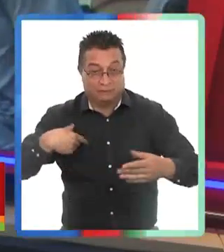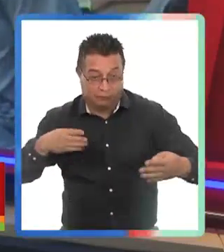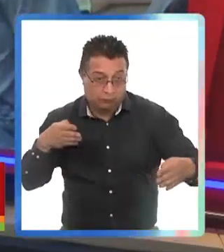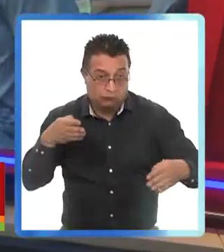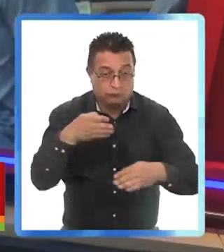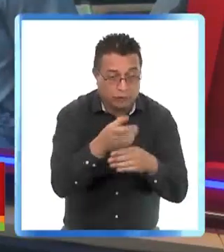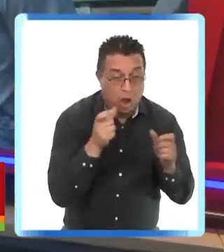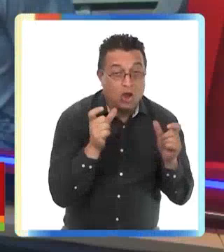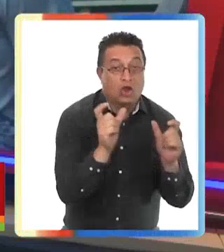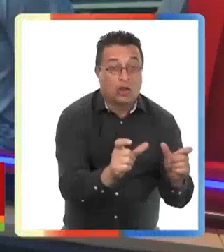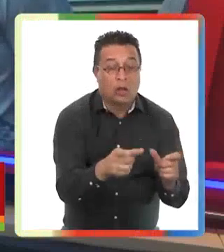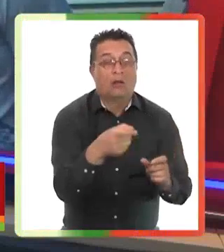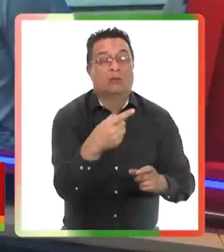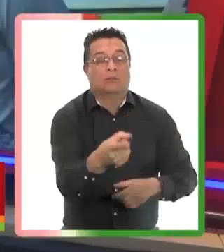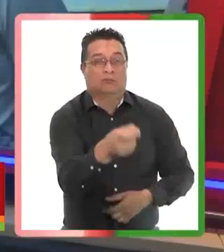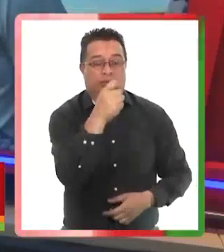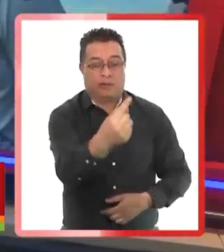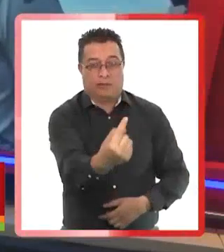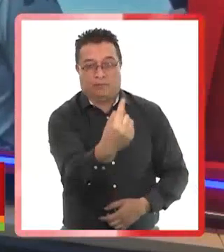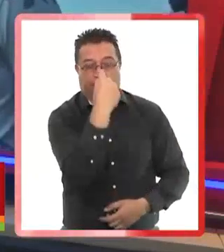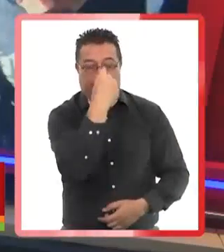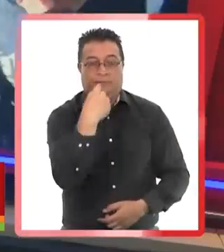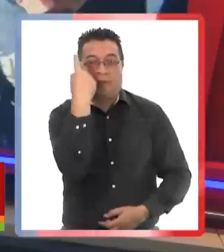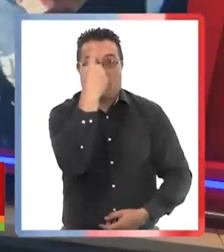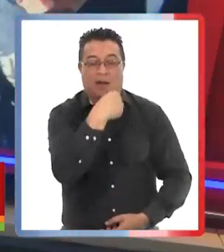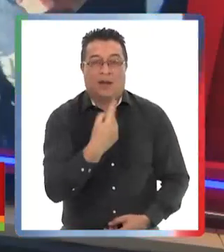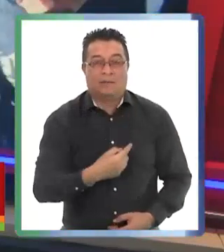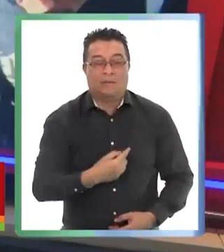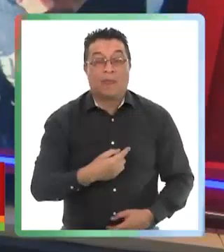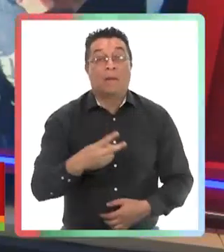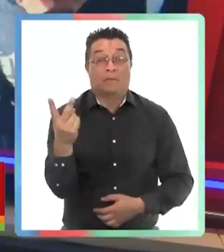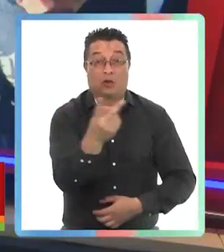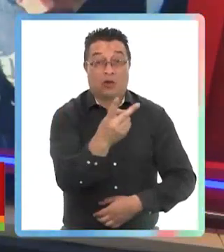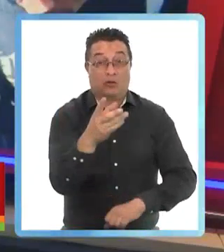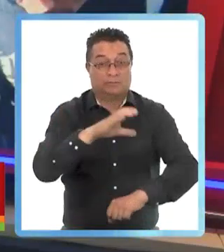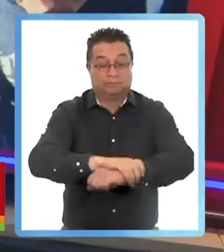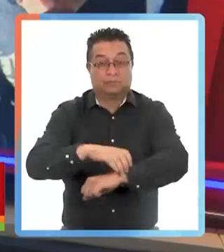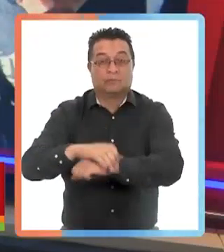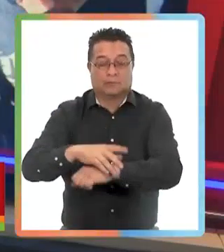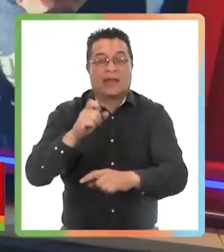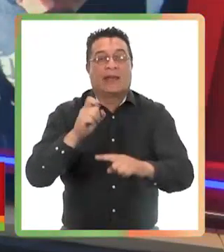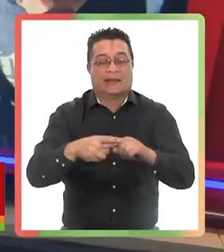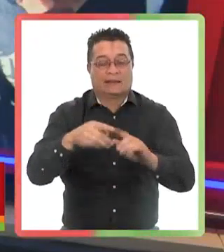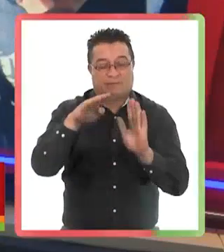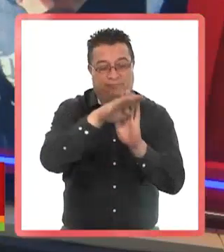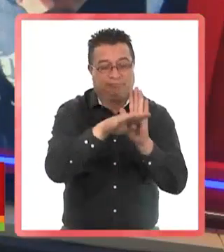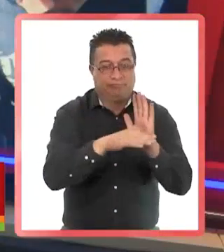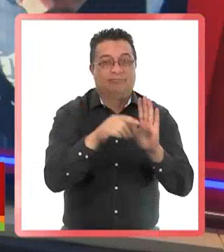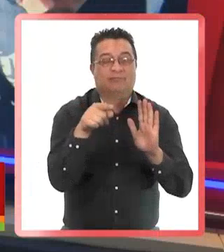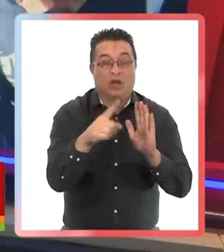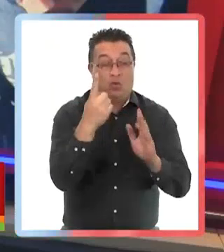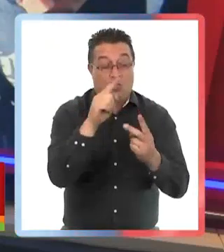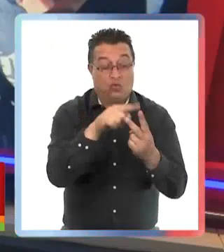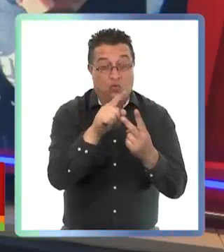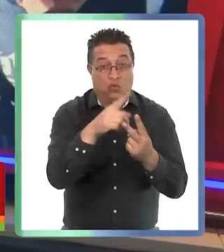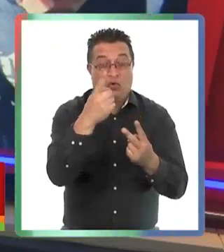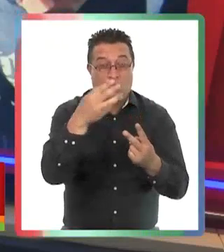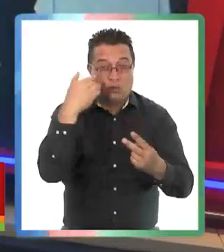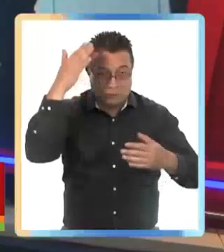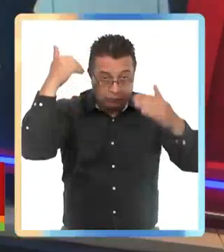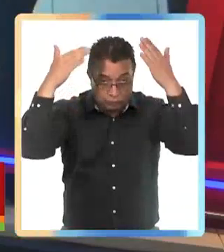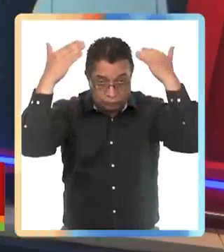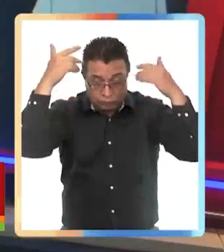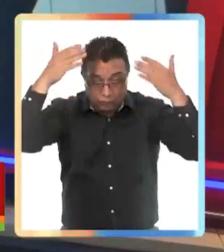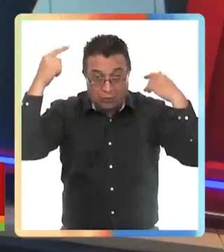intentó controlarlos y recibió un disparo directo en el rostro. Ambos detenidos tenían antecedentes policiales. Uno de ellos se había teñido el